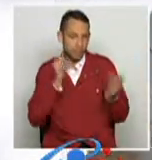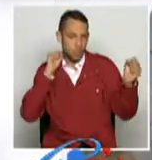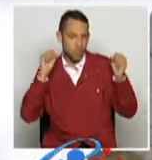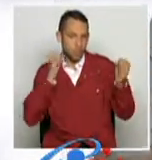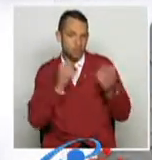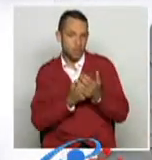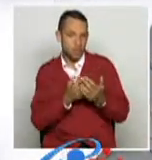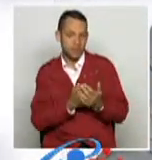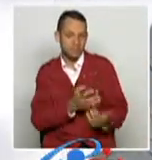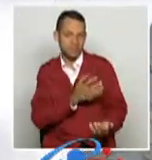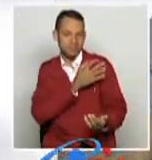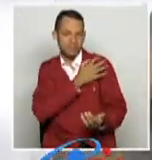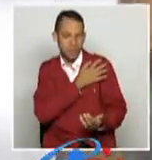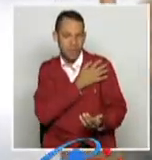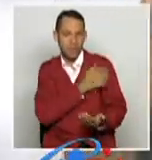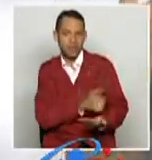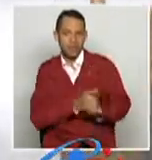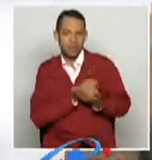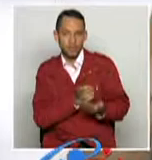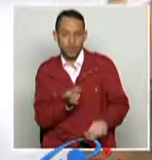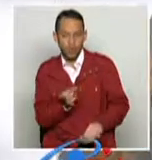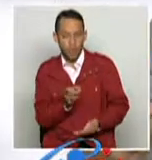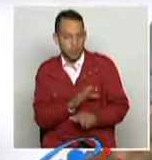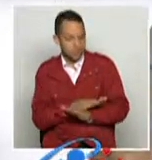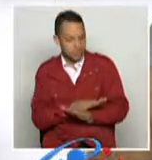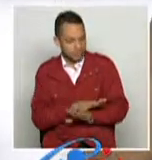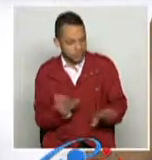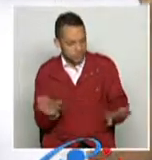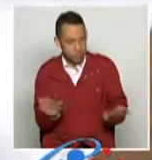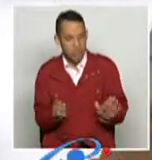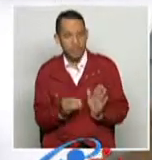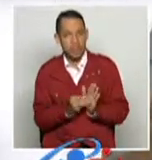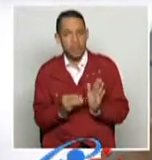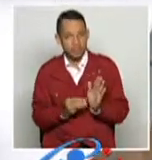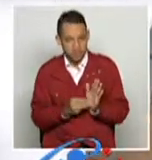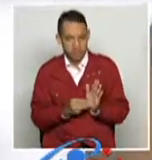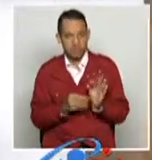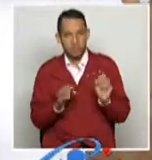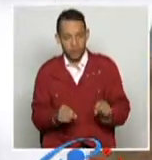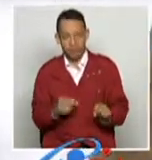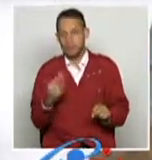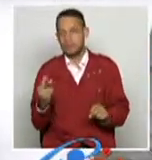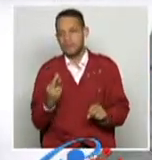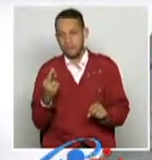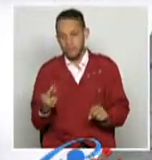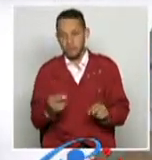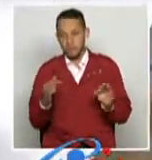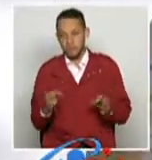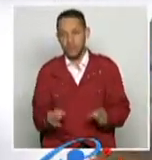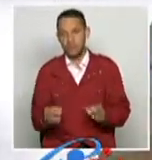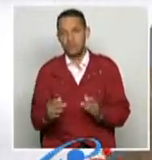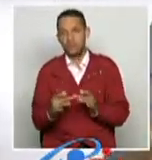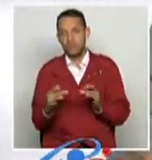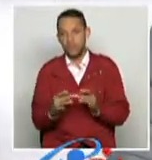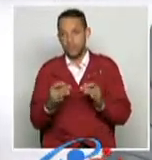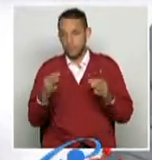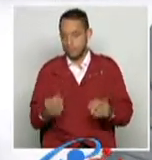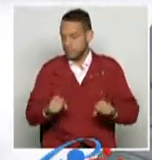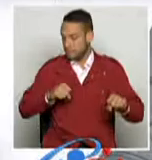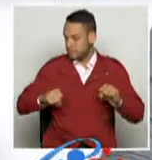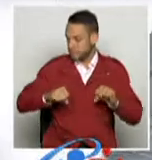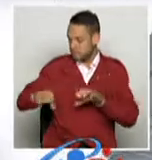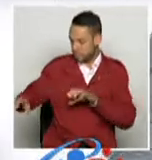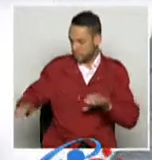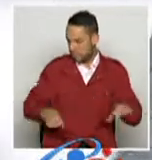mitigar. Término de 2 días, lo puede utilizar por varias veces, aparte que baja de peso, el dolor también va a mitigar. O sea, se trabaja